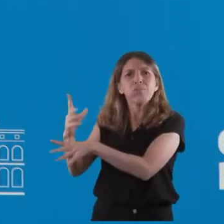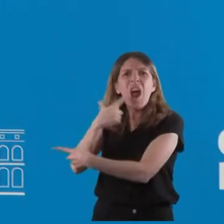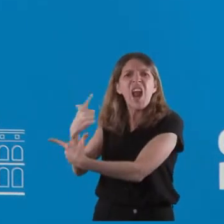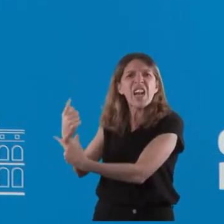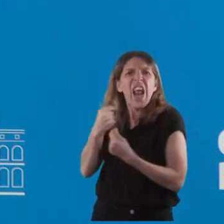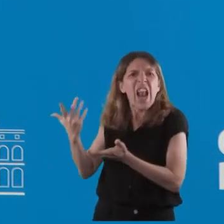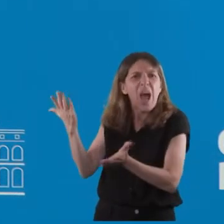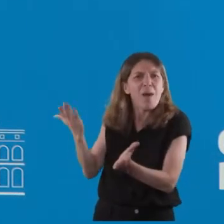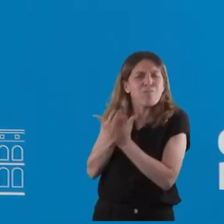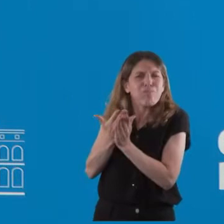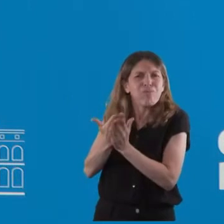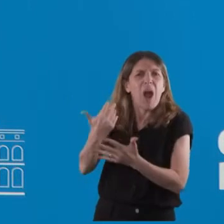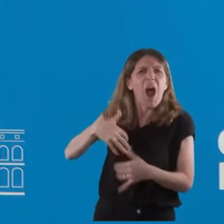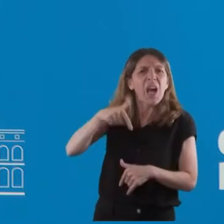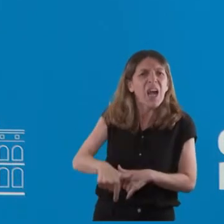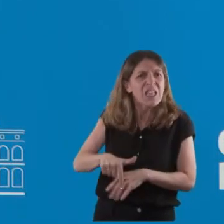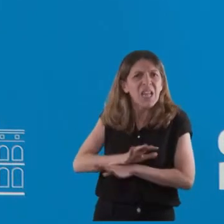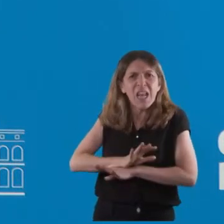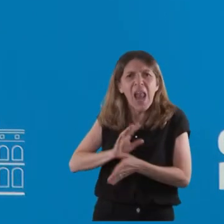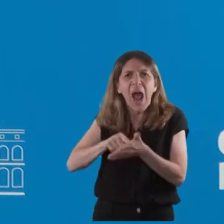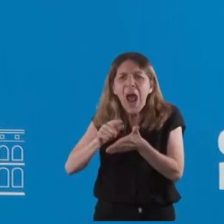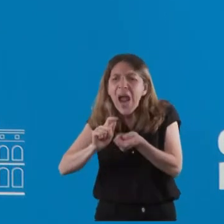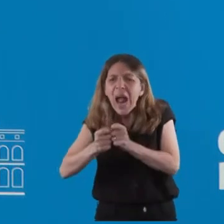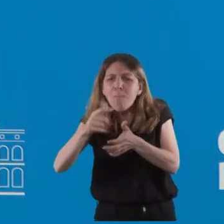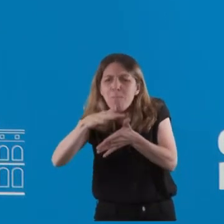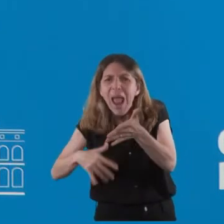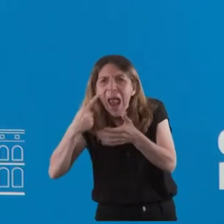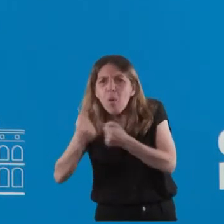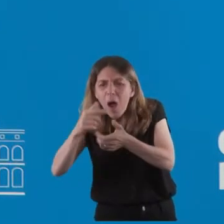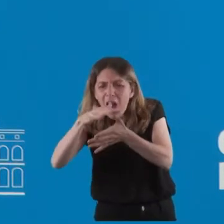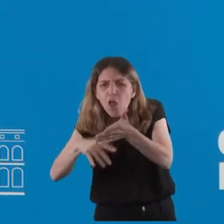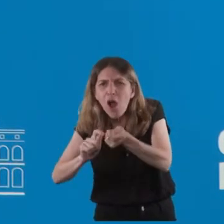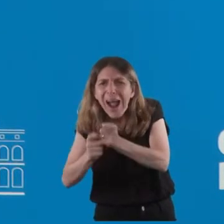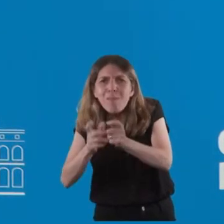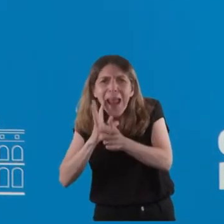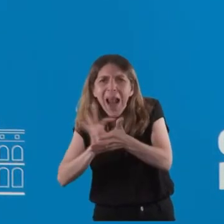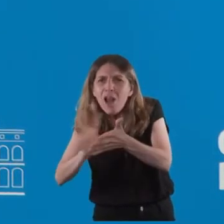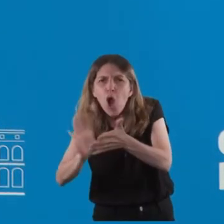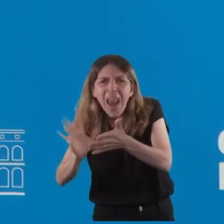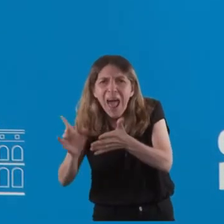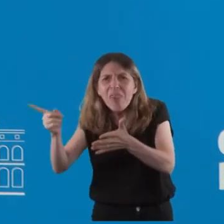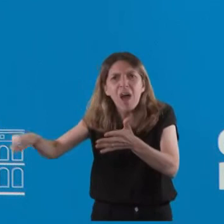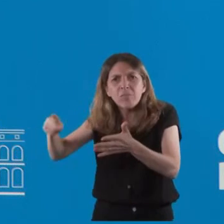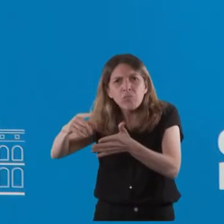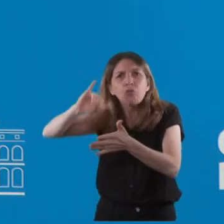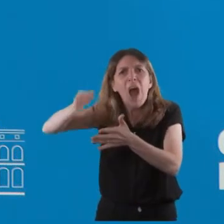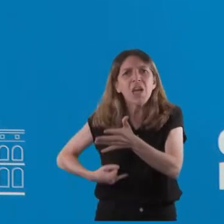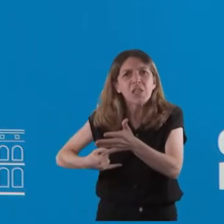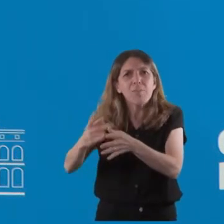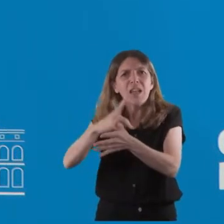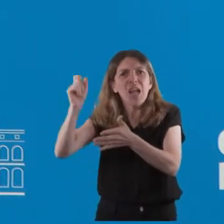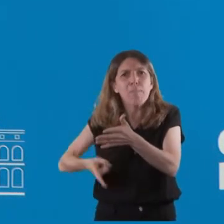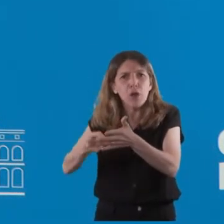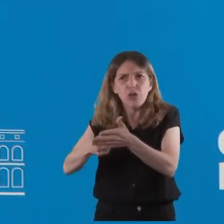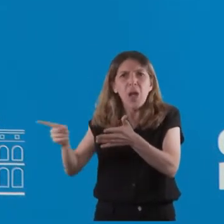requiere a la argentina ninguna reforma estructural no pone en duda ni pone en riesgo el crecimiento de la argentina